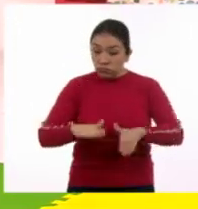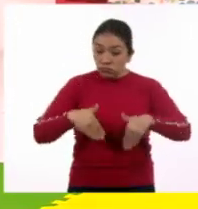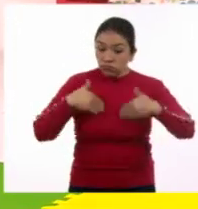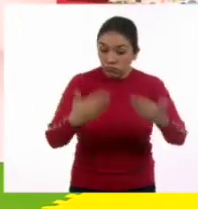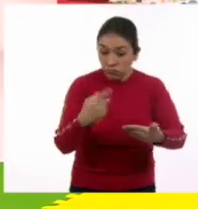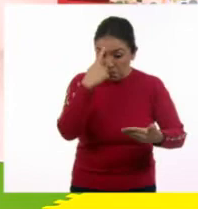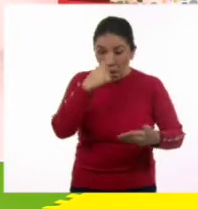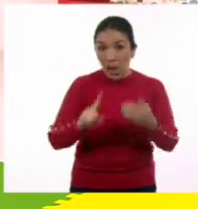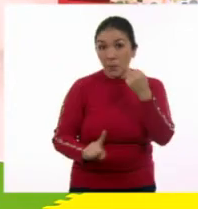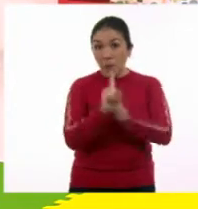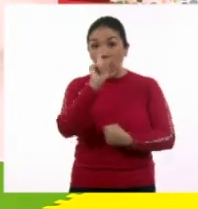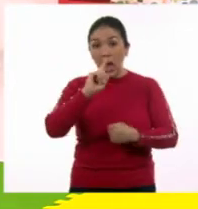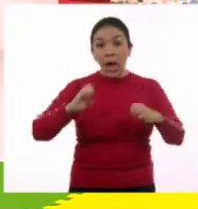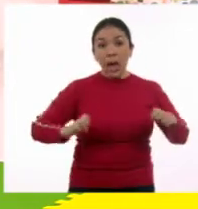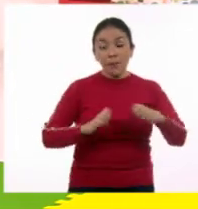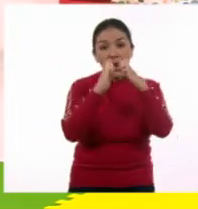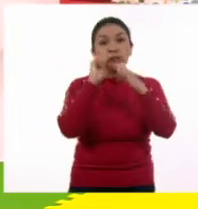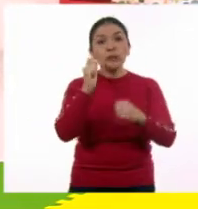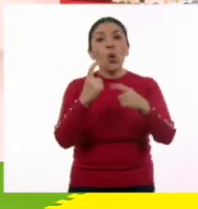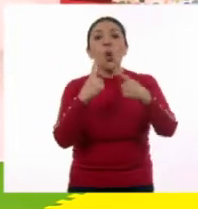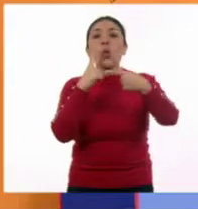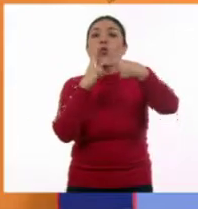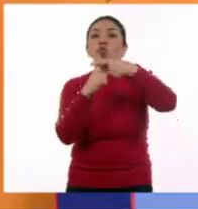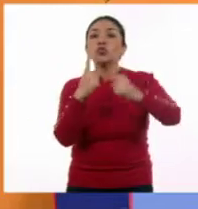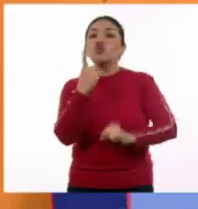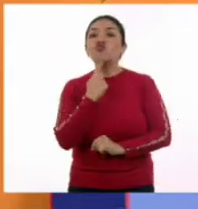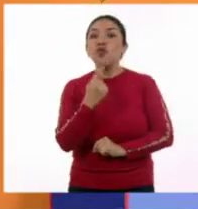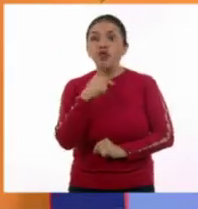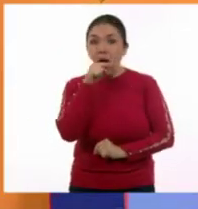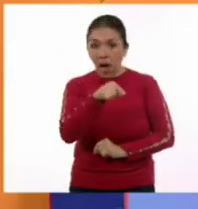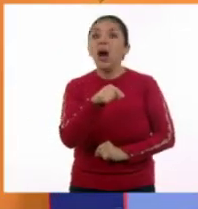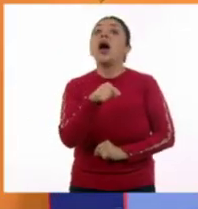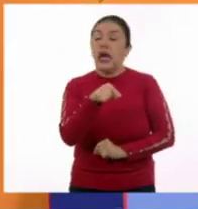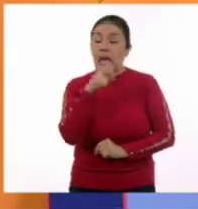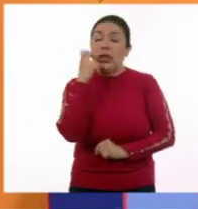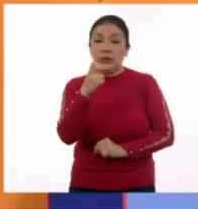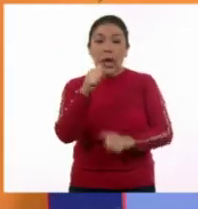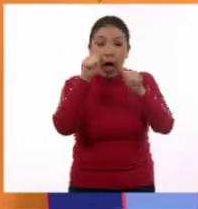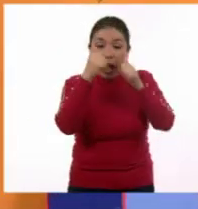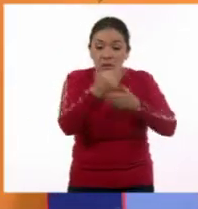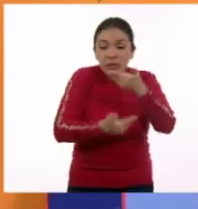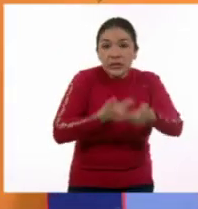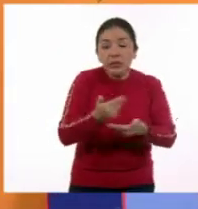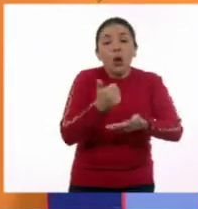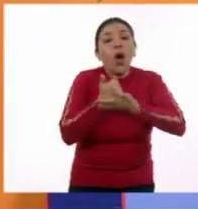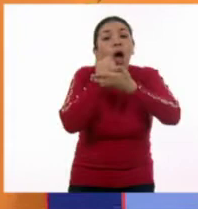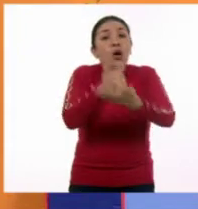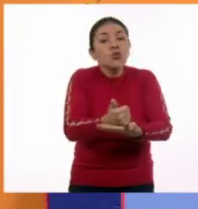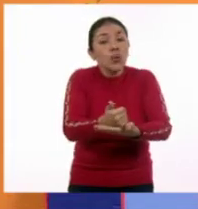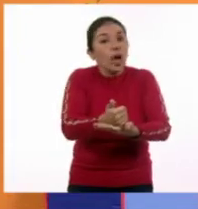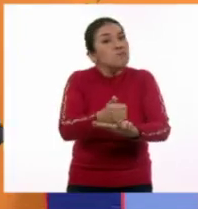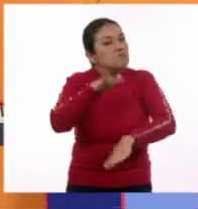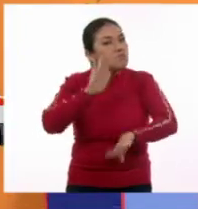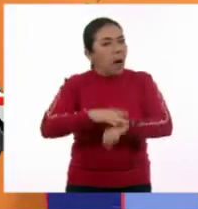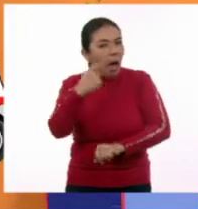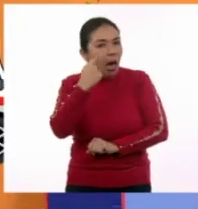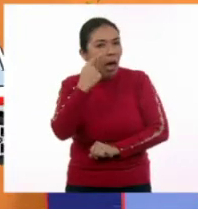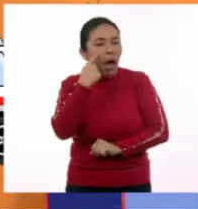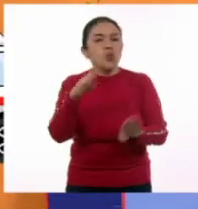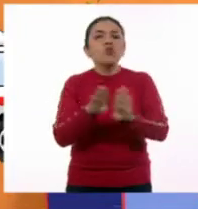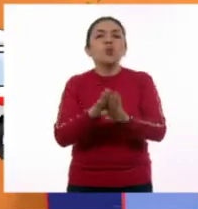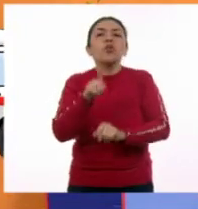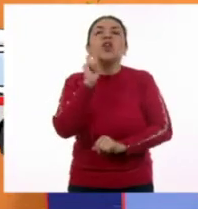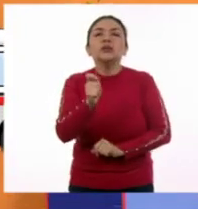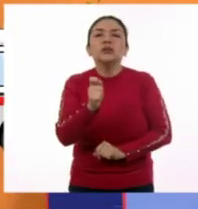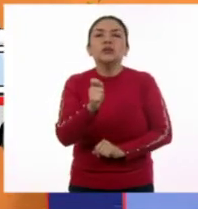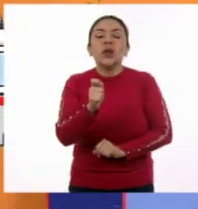una situación así si la cruz roja es un servicio que nos va a ayudar justamente como que